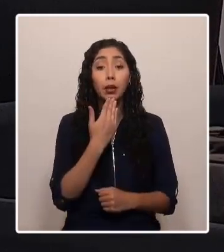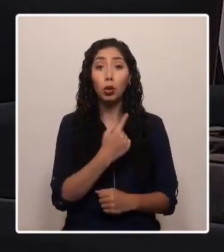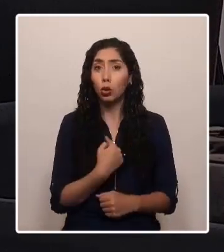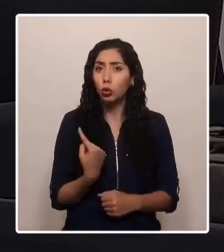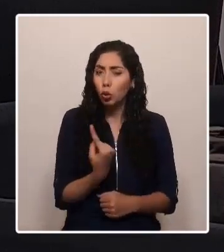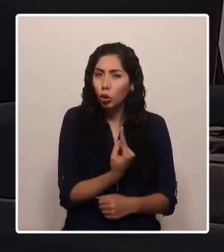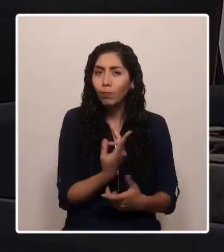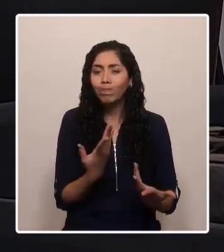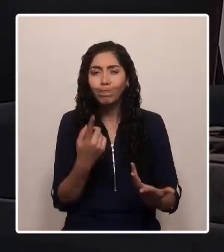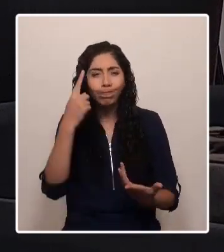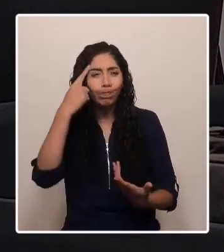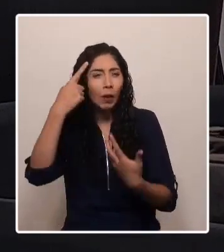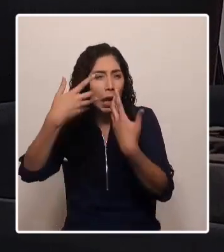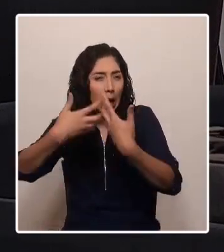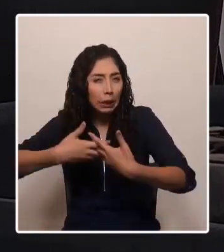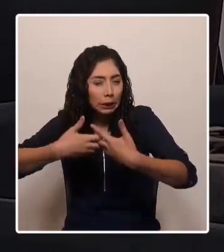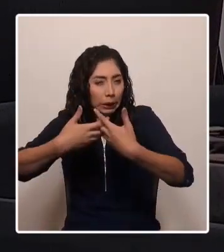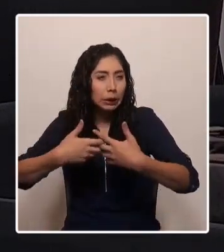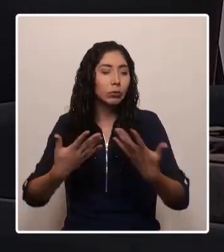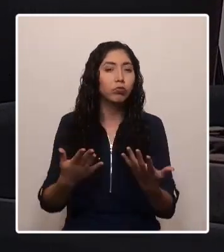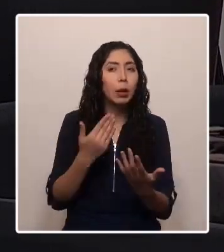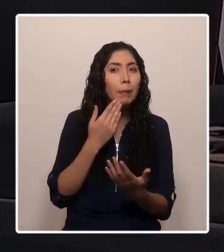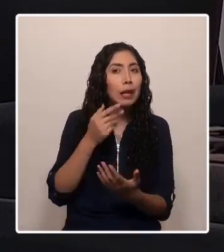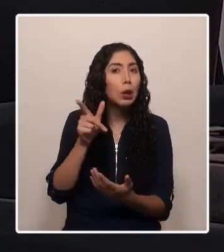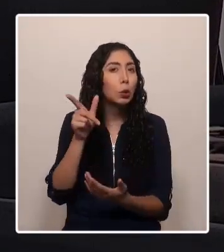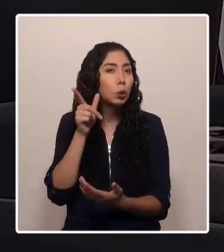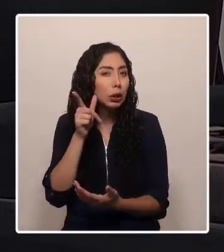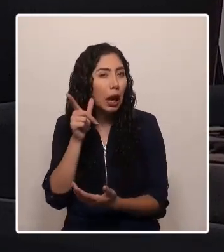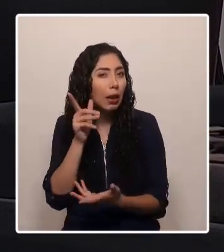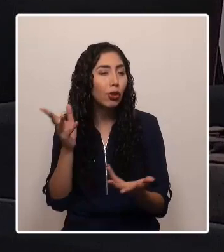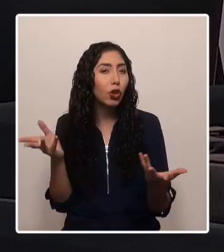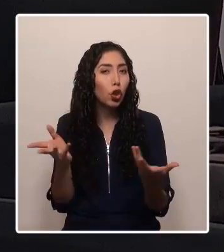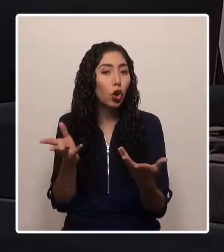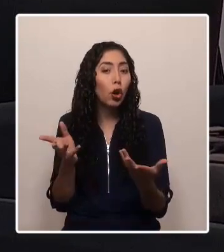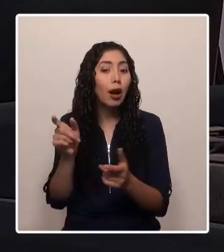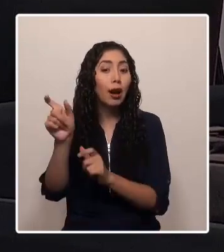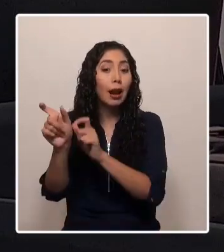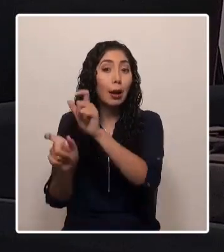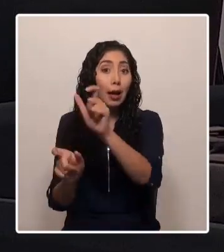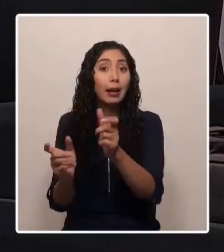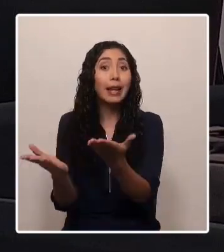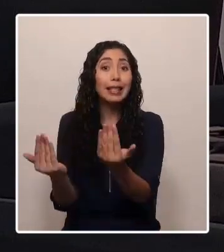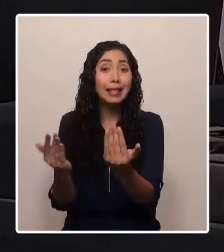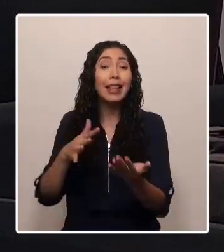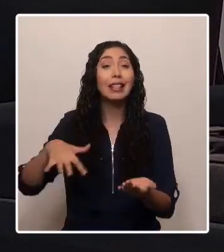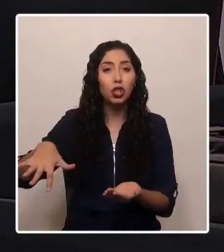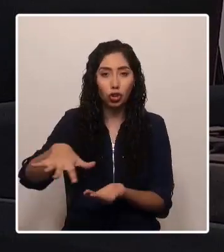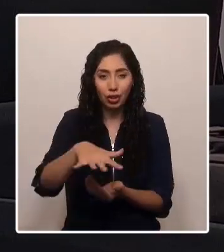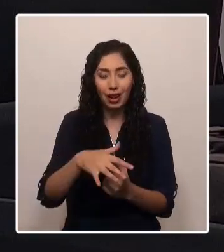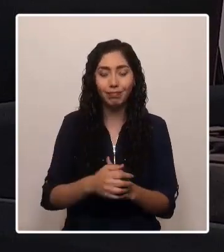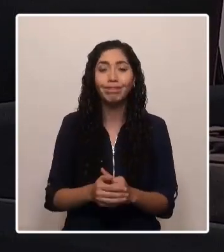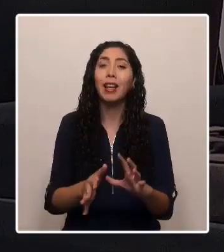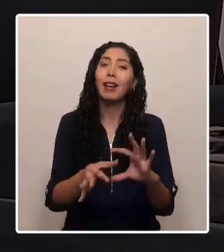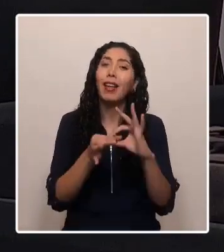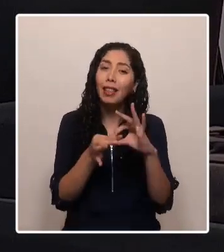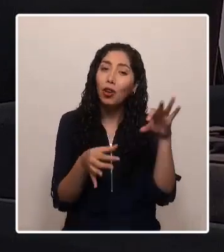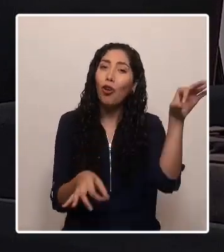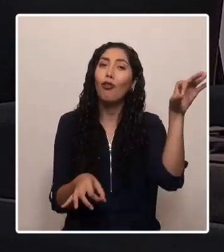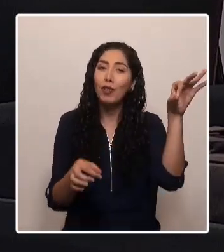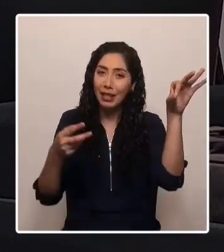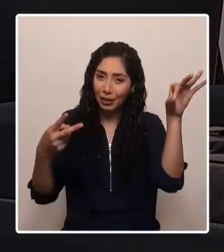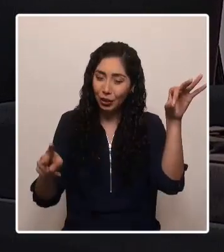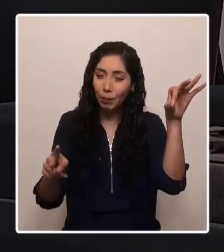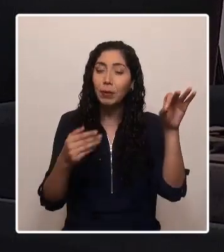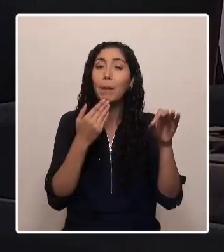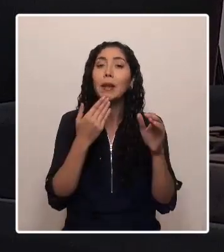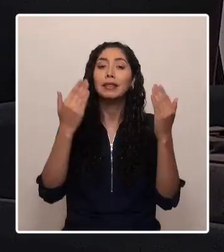estudiando y escuchando más que nada el llamado de la gente de las demandas sociales y cosas así. Así que agradezco este oficio. También saludo al